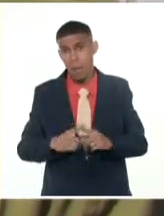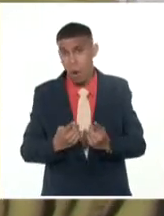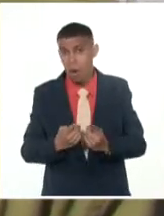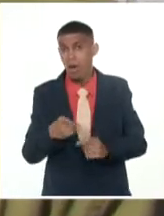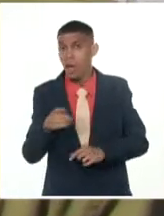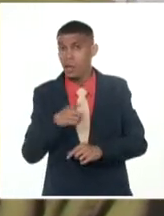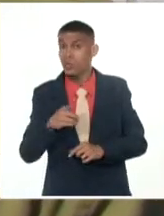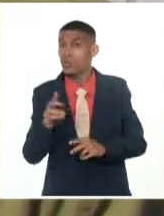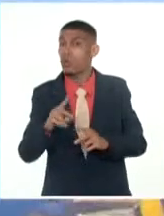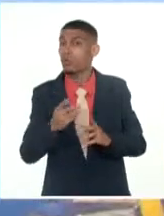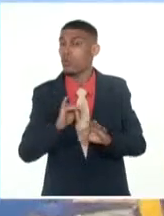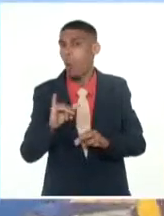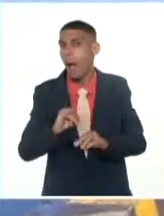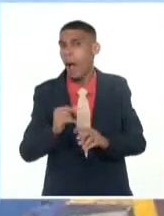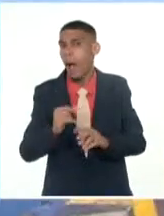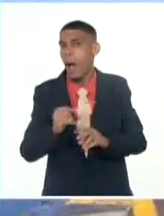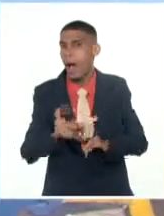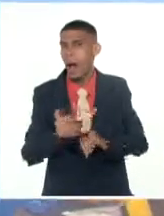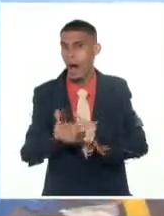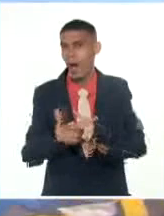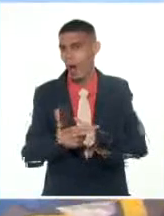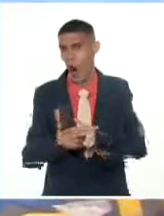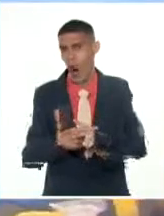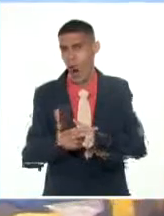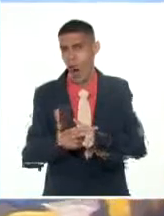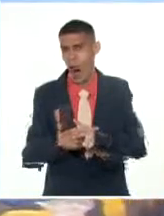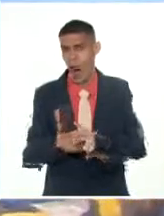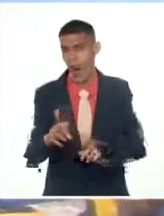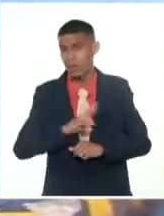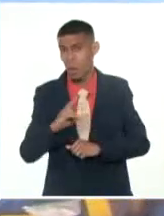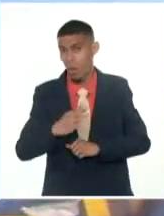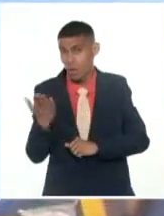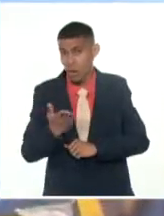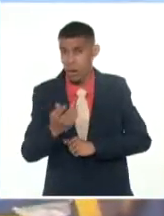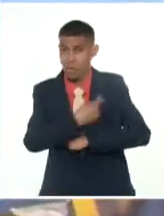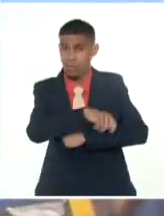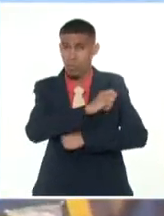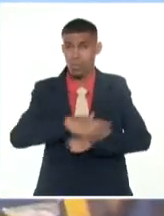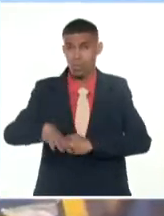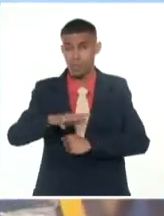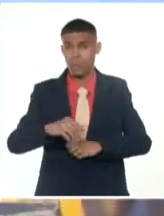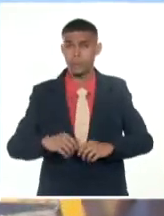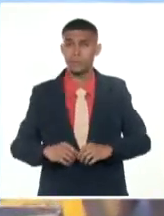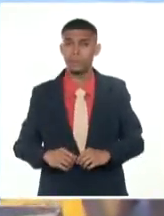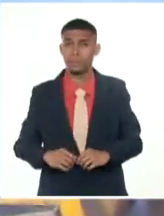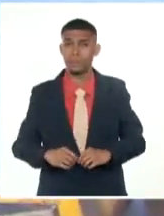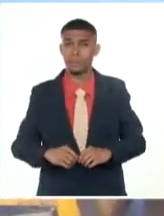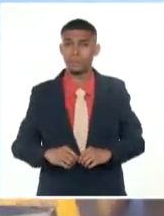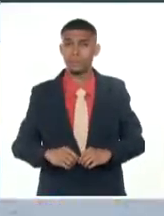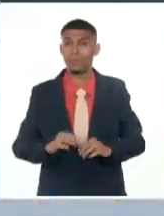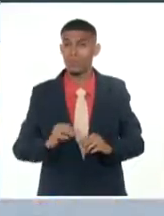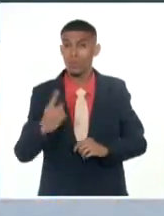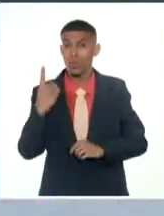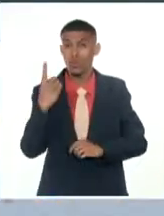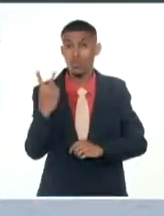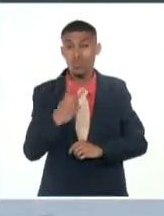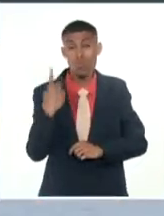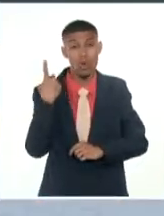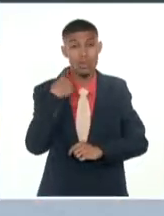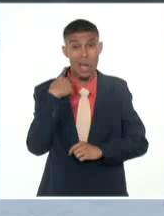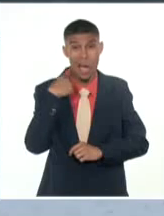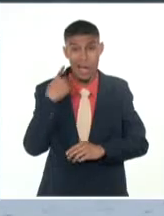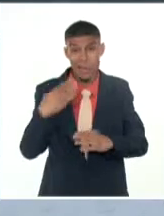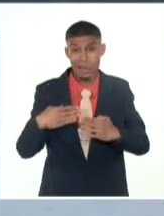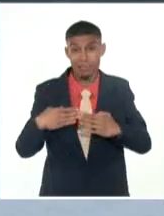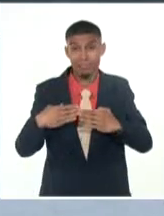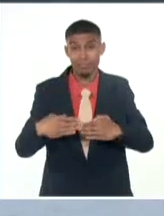es algo de primera necesidad. Con la misma fuerza y sensibilidad humana con que navegaron hace 2 años bajo los embates